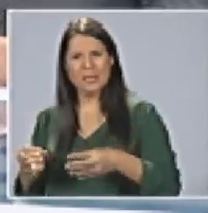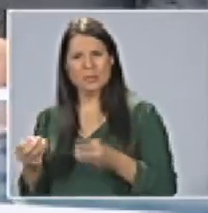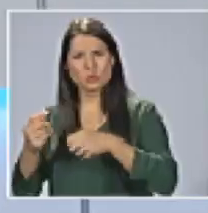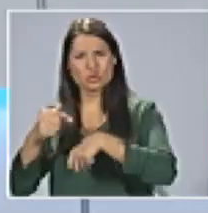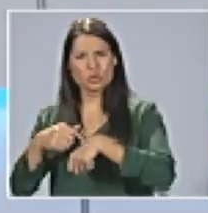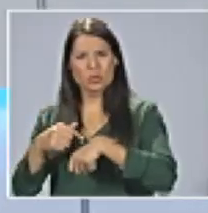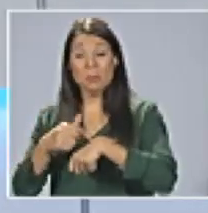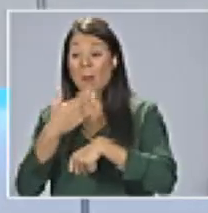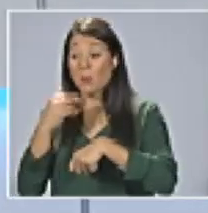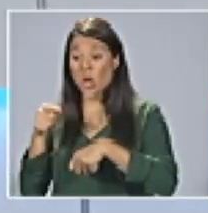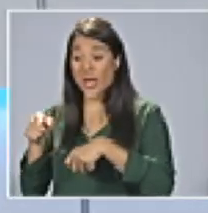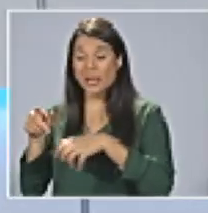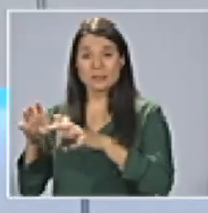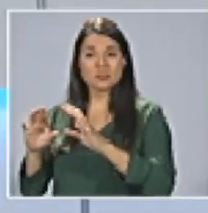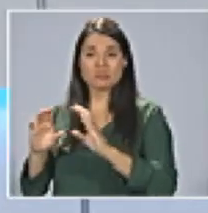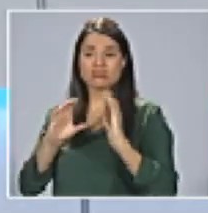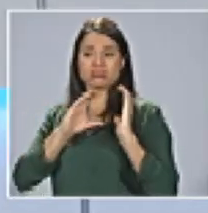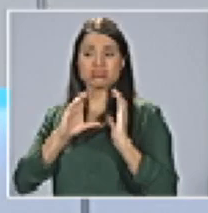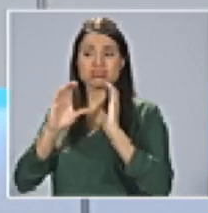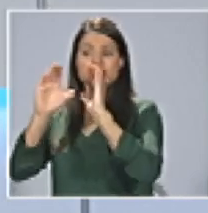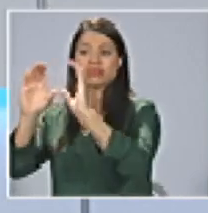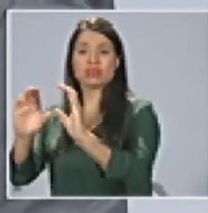su función primordial, que es la de ser jueces.